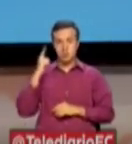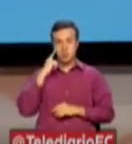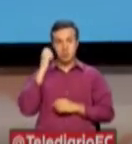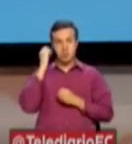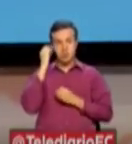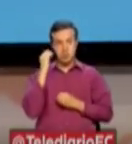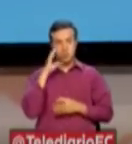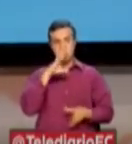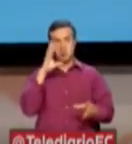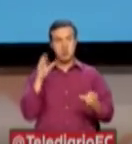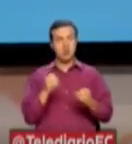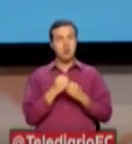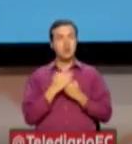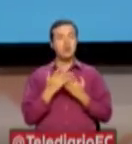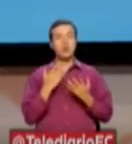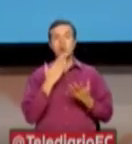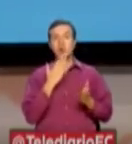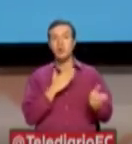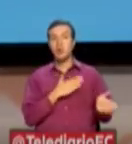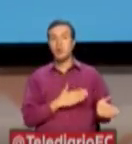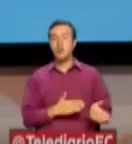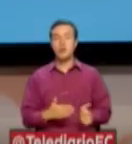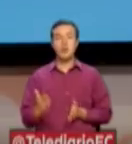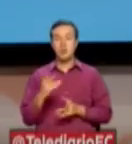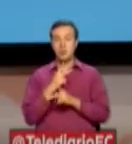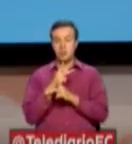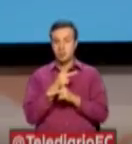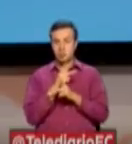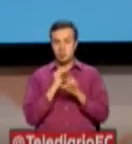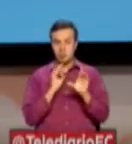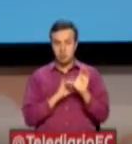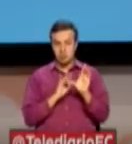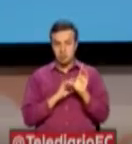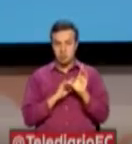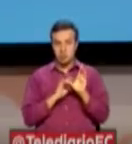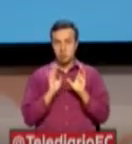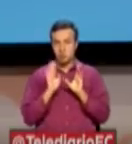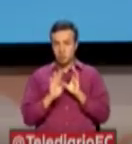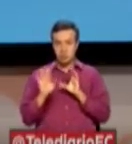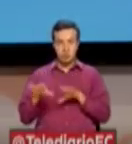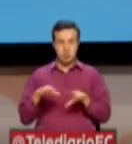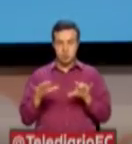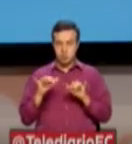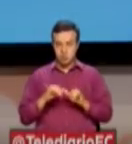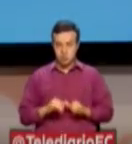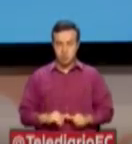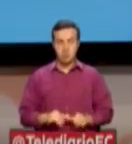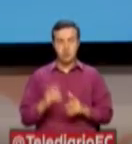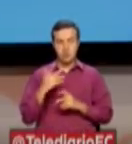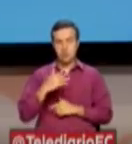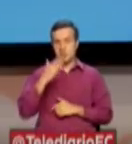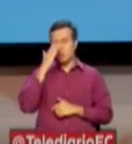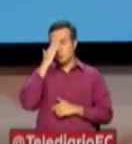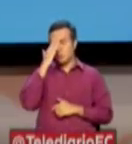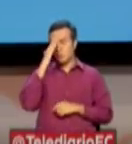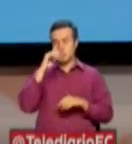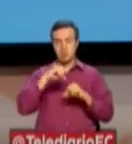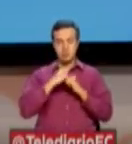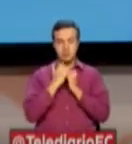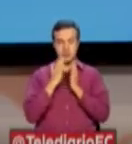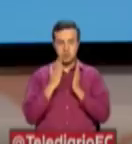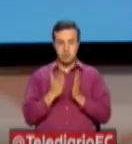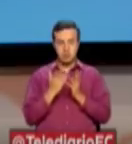absolutamente claro como debe circunscribir el consejo de participación ciudadana su accionar por lo tanto nuestra lectura como asambleístas